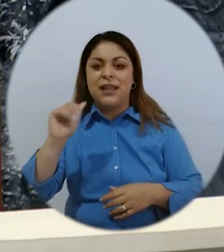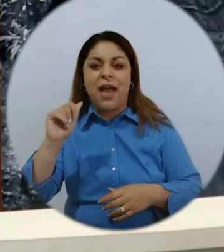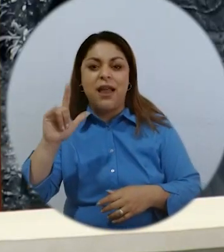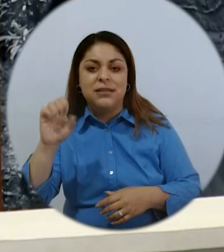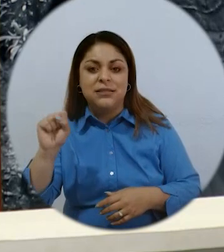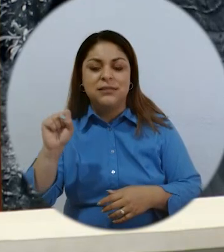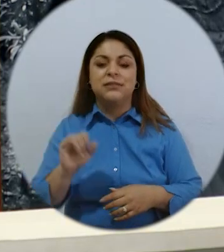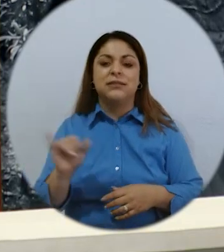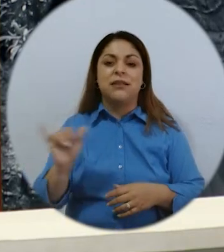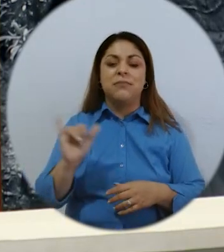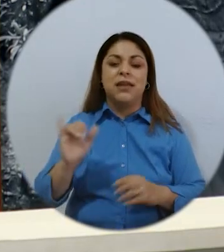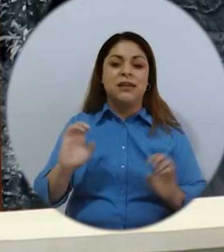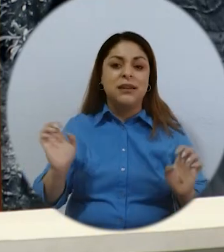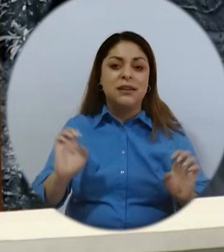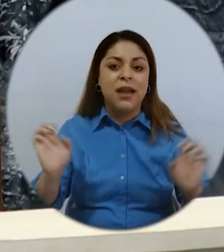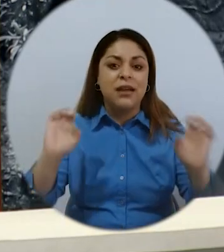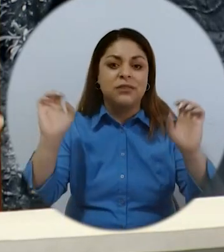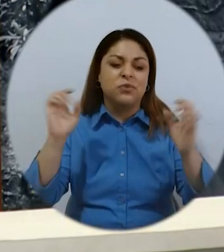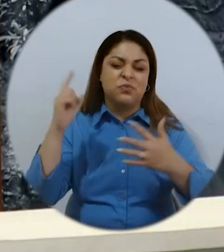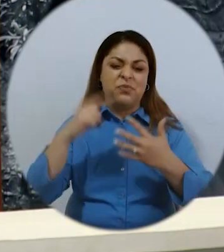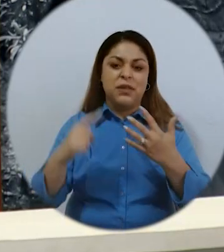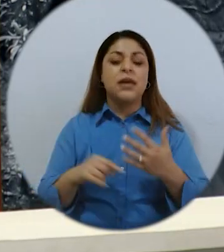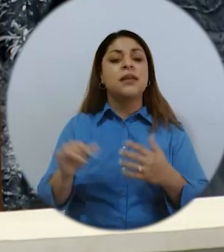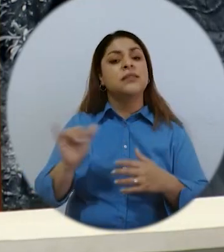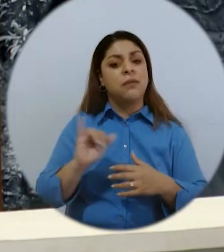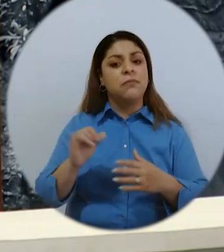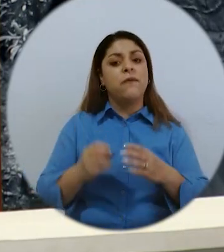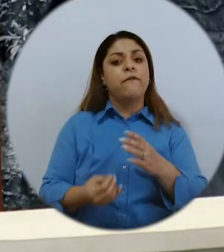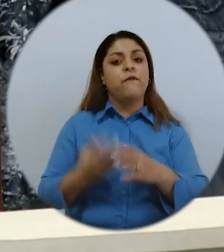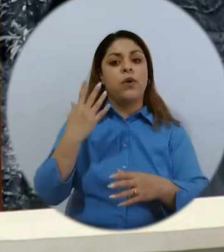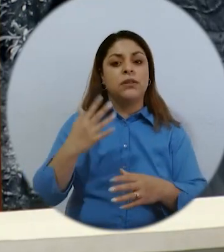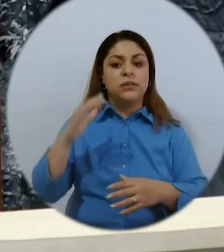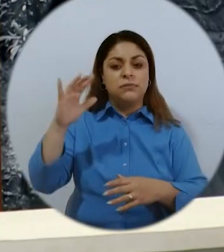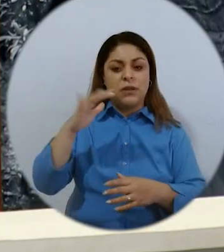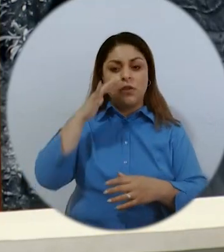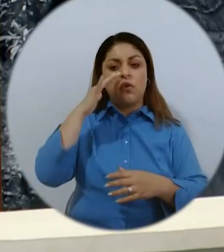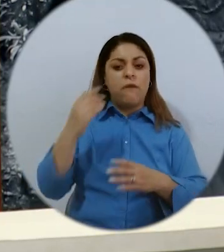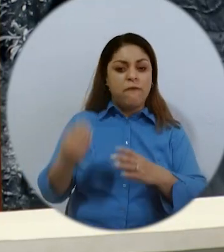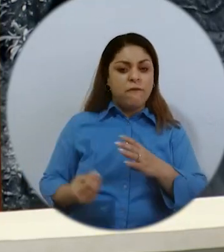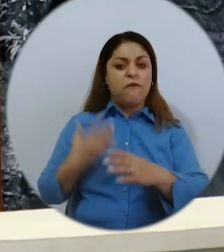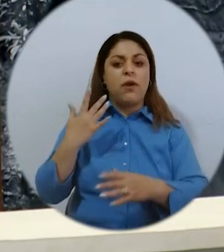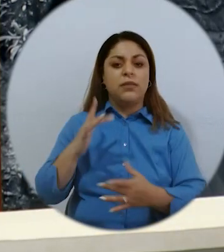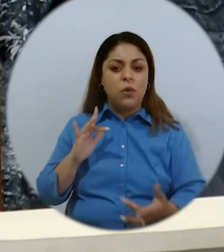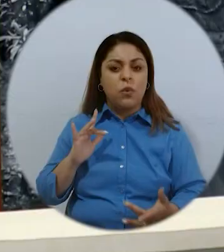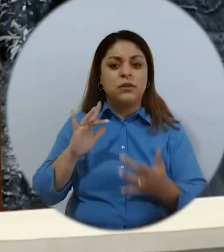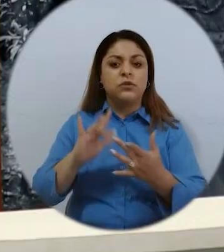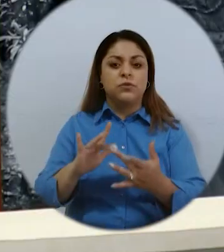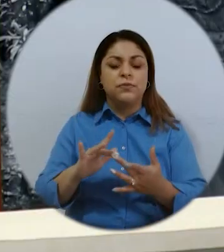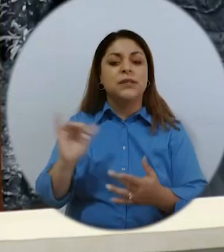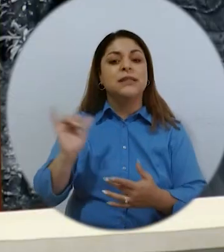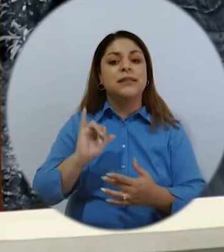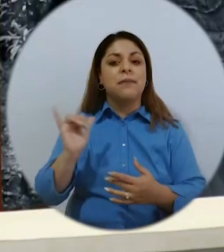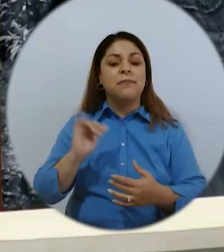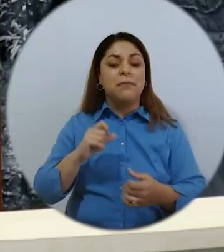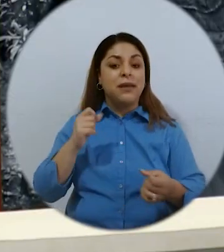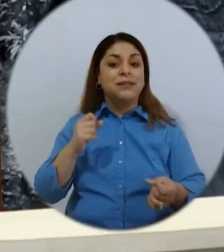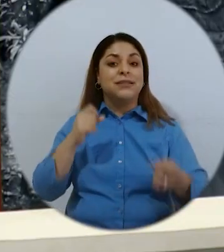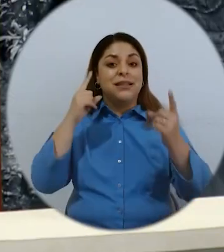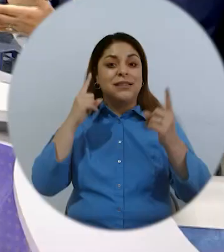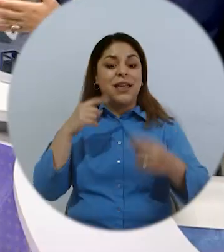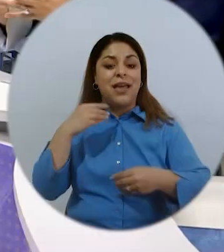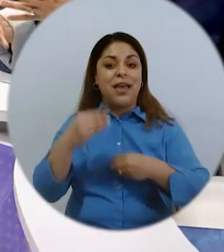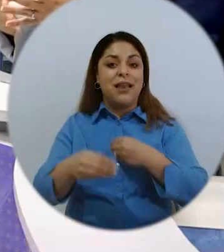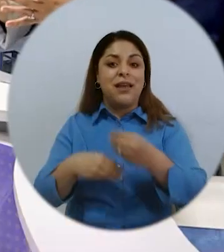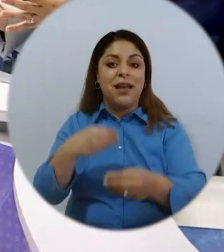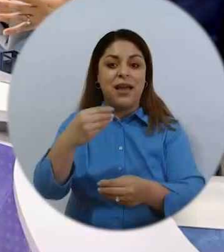energéticos, sino que también es fuente de inspiración, es fuente de conexión y es fuente de